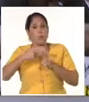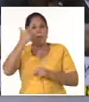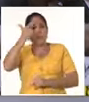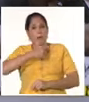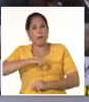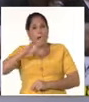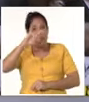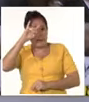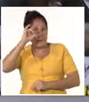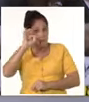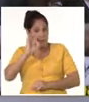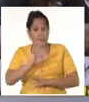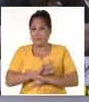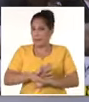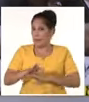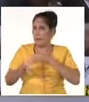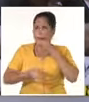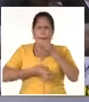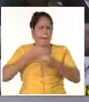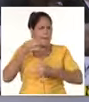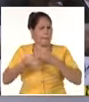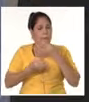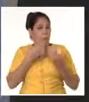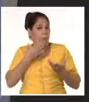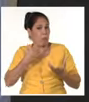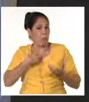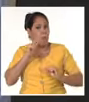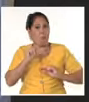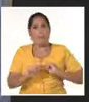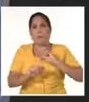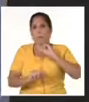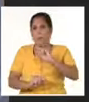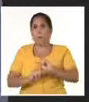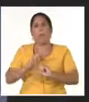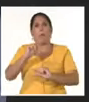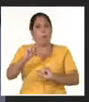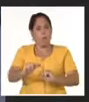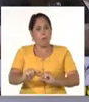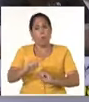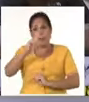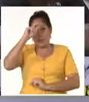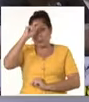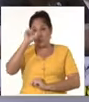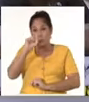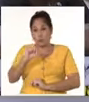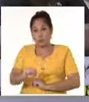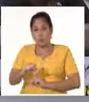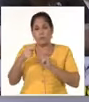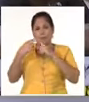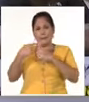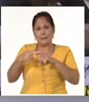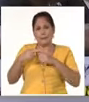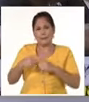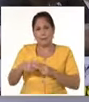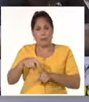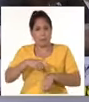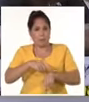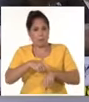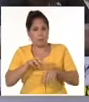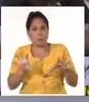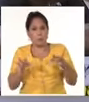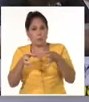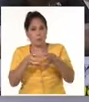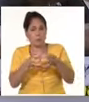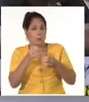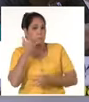torreblanca explicó estrategias implementadas en San Antonio del Sur en las últimas hor brigadas de